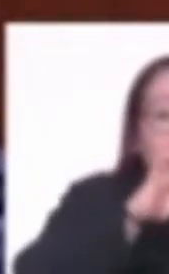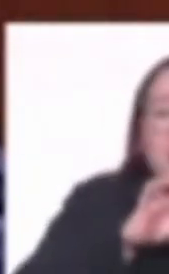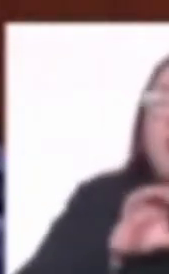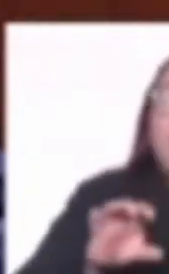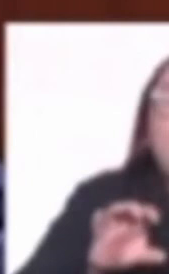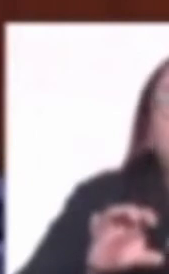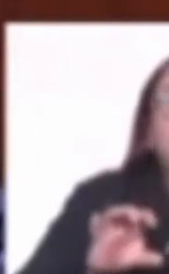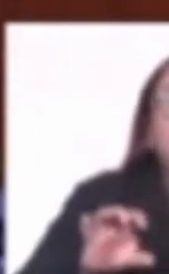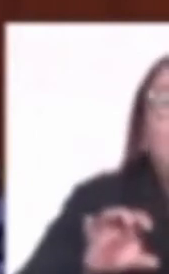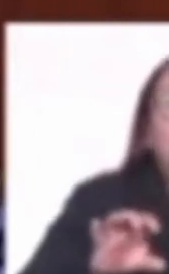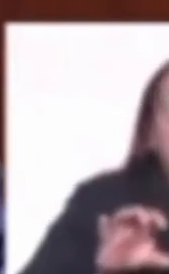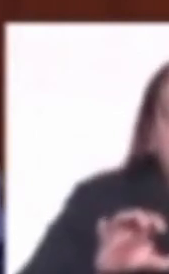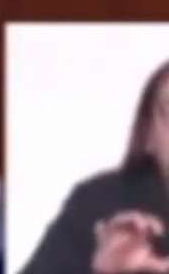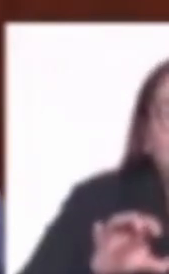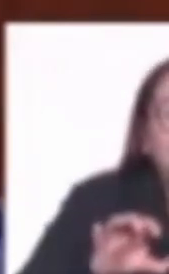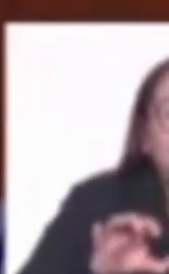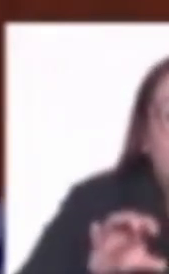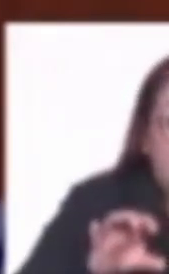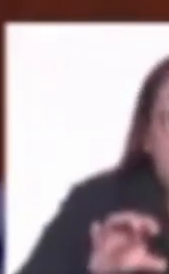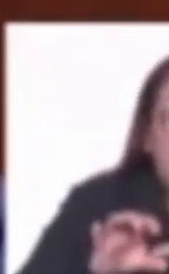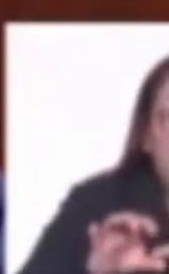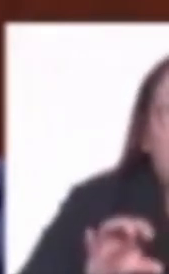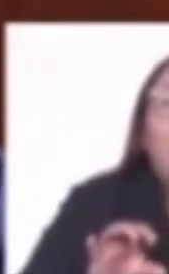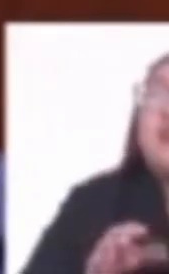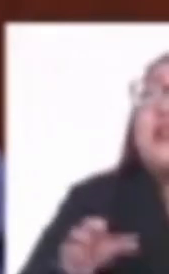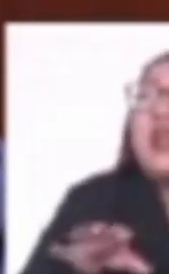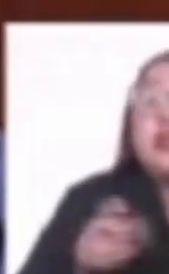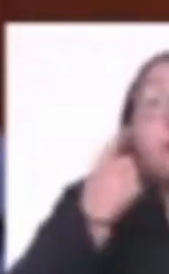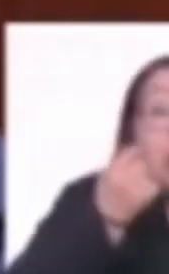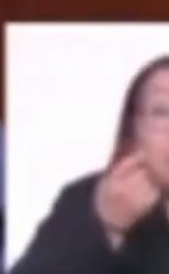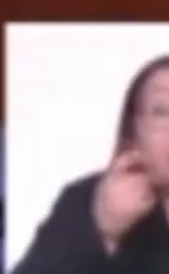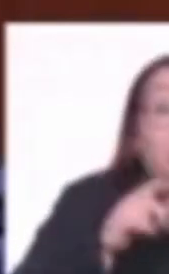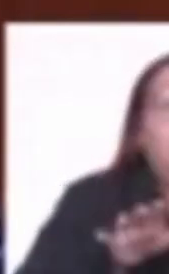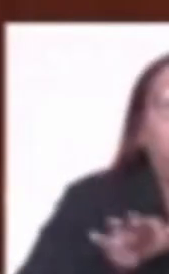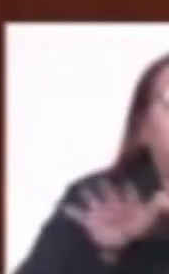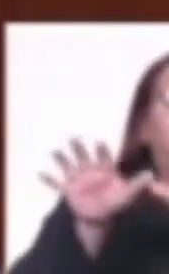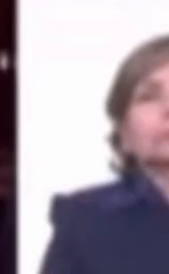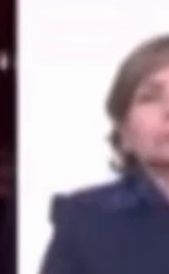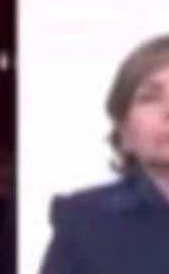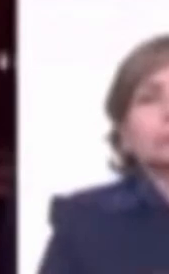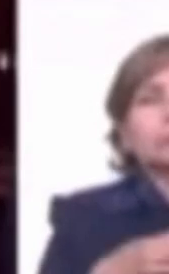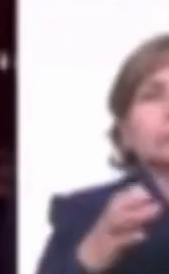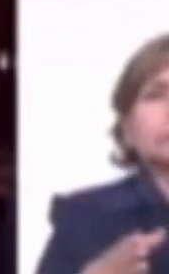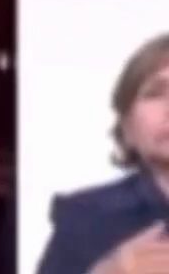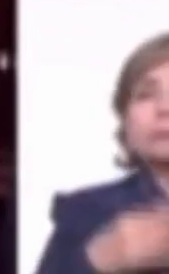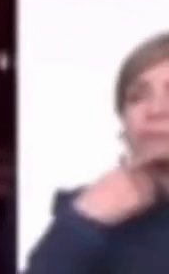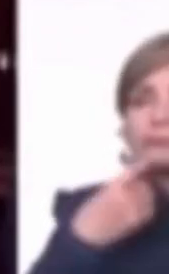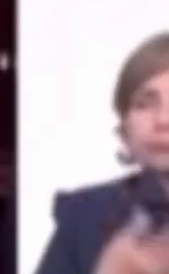y obviamente no saltándose de los mecanismos que tienen que plantear para que la plata no se vaya en corrupción resista